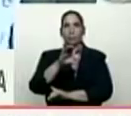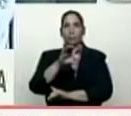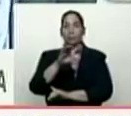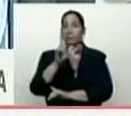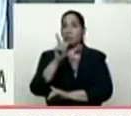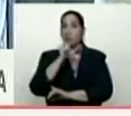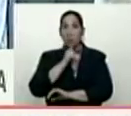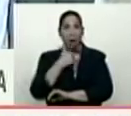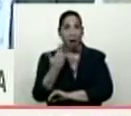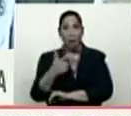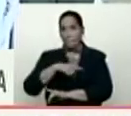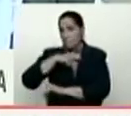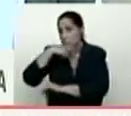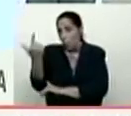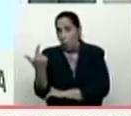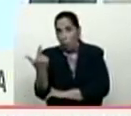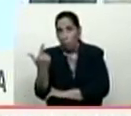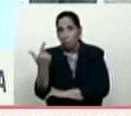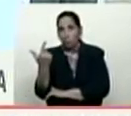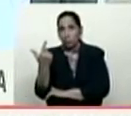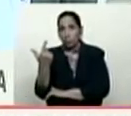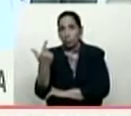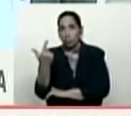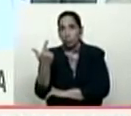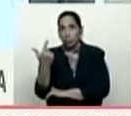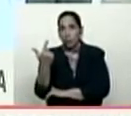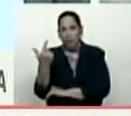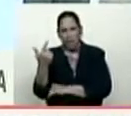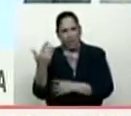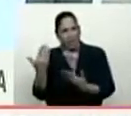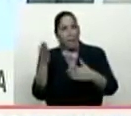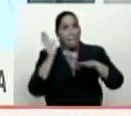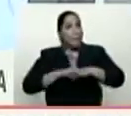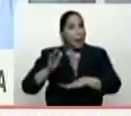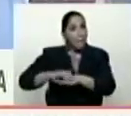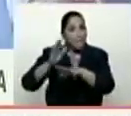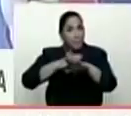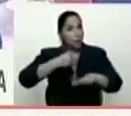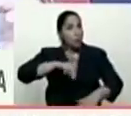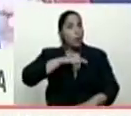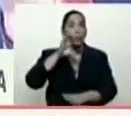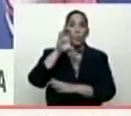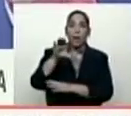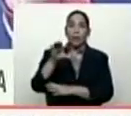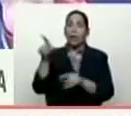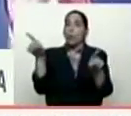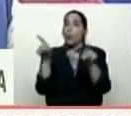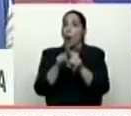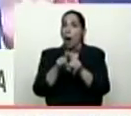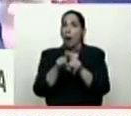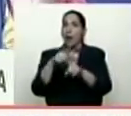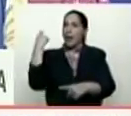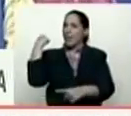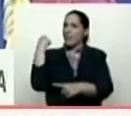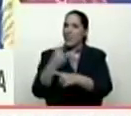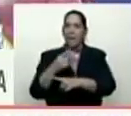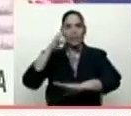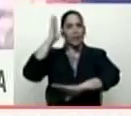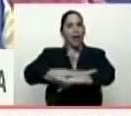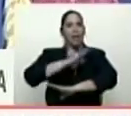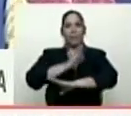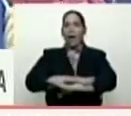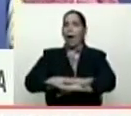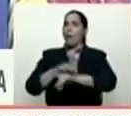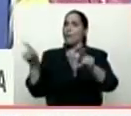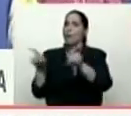recato, sin ninguna vergüenza. Al momento de ocurrir algo en nuestra patria parecido, deben ser tratados como